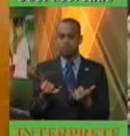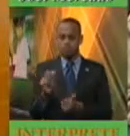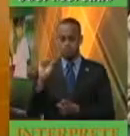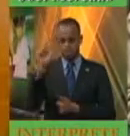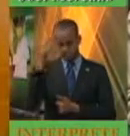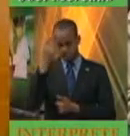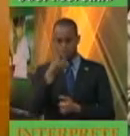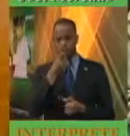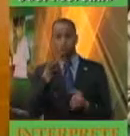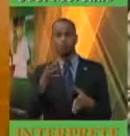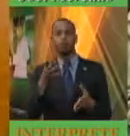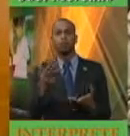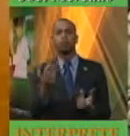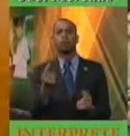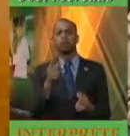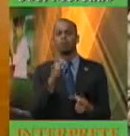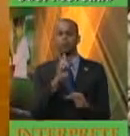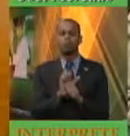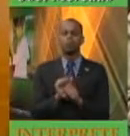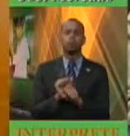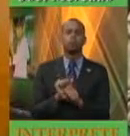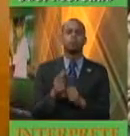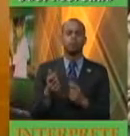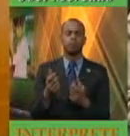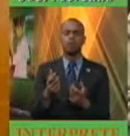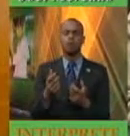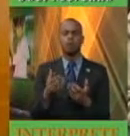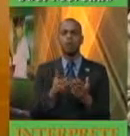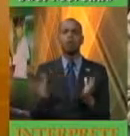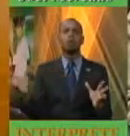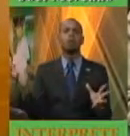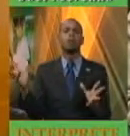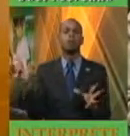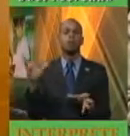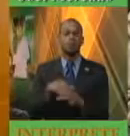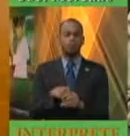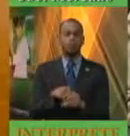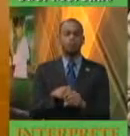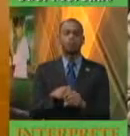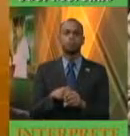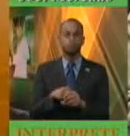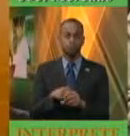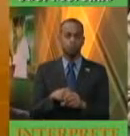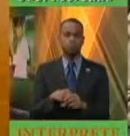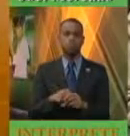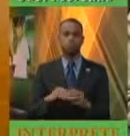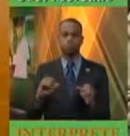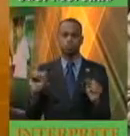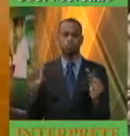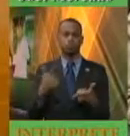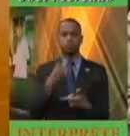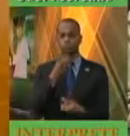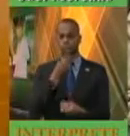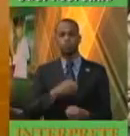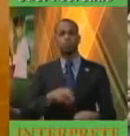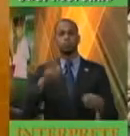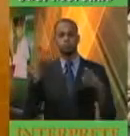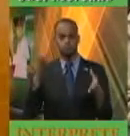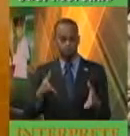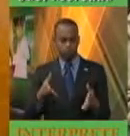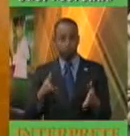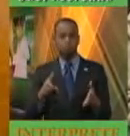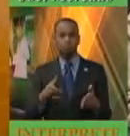dominicano está comprometido con la inclusión, con la participación de todos los dominicanos y todas